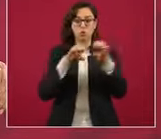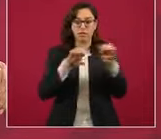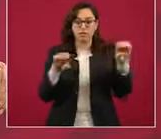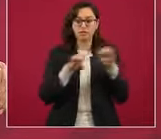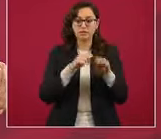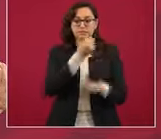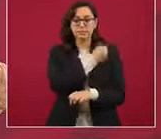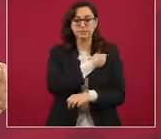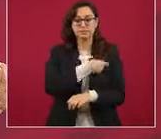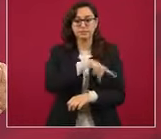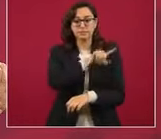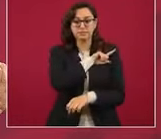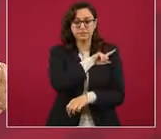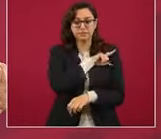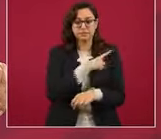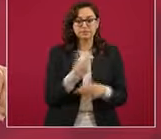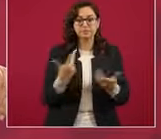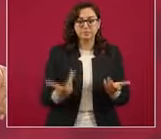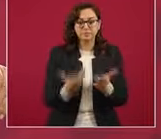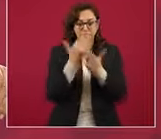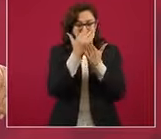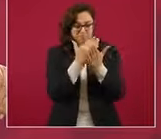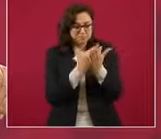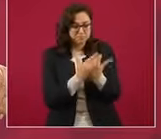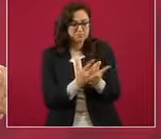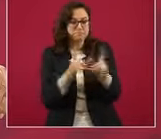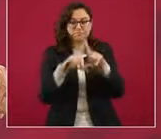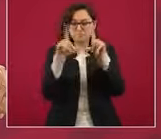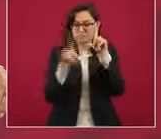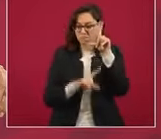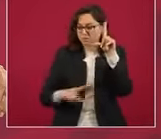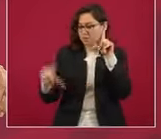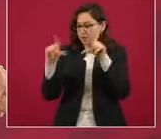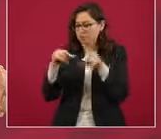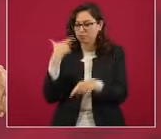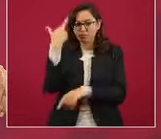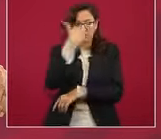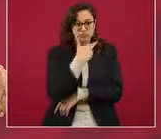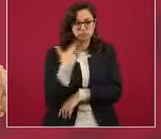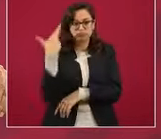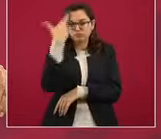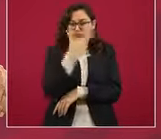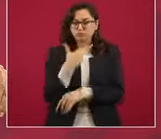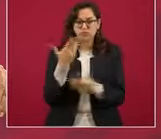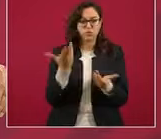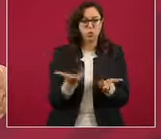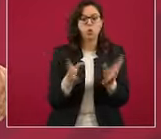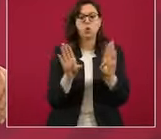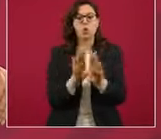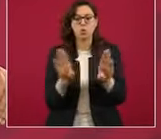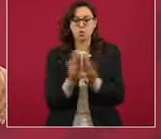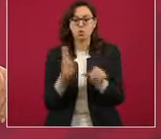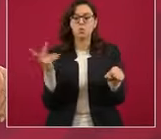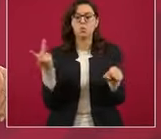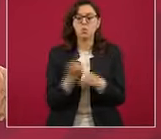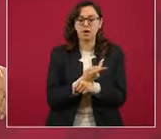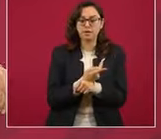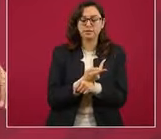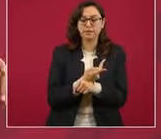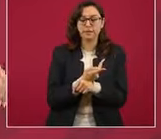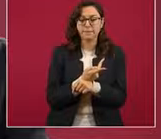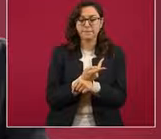para hacer una revisión de todo el país sobre la situación